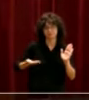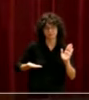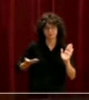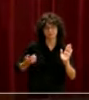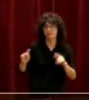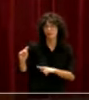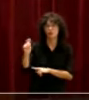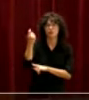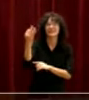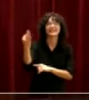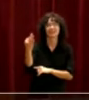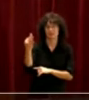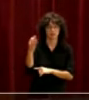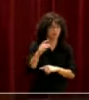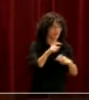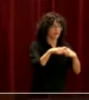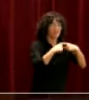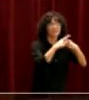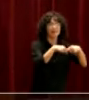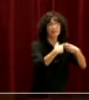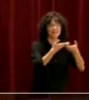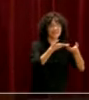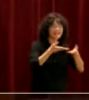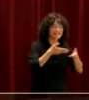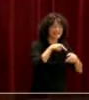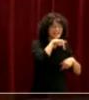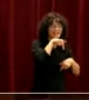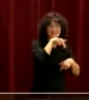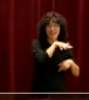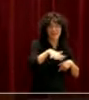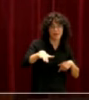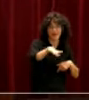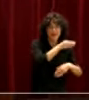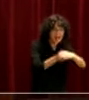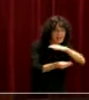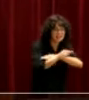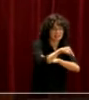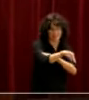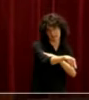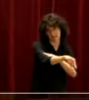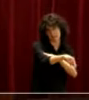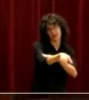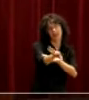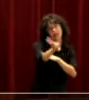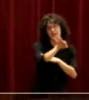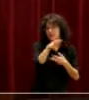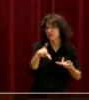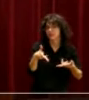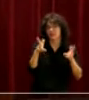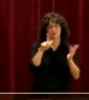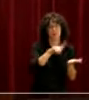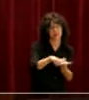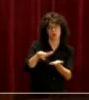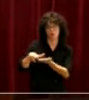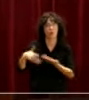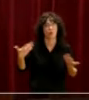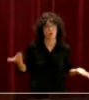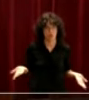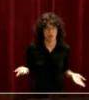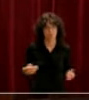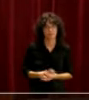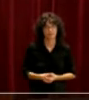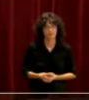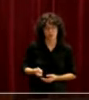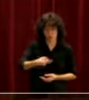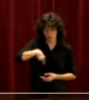que las familias de Baleares tuvieran la libre elección de lengua para sus hijos. Realmente somos la única